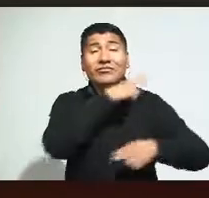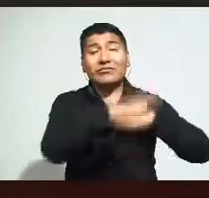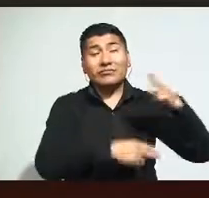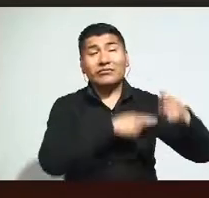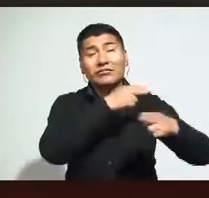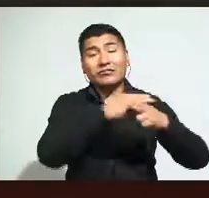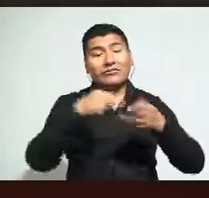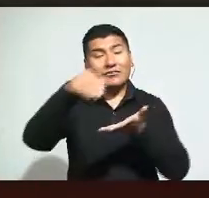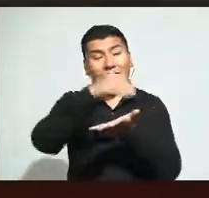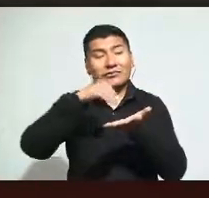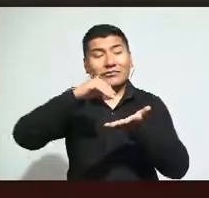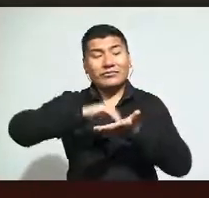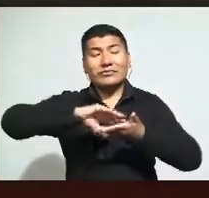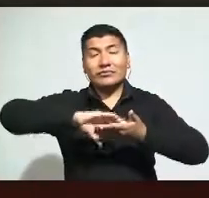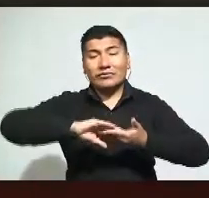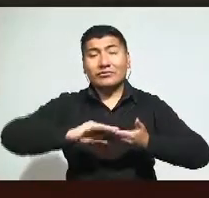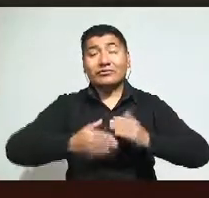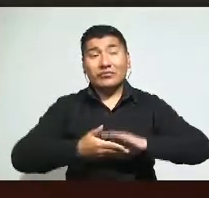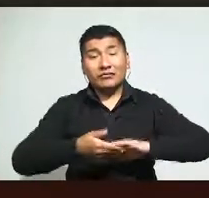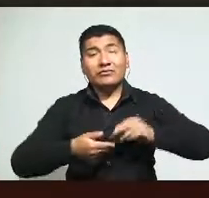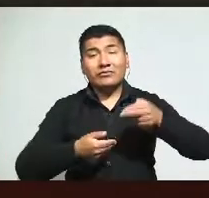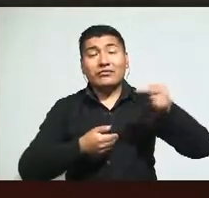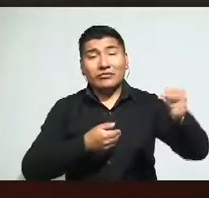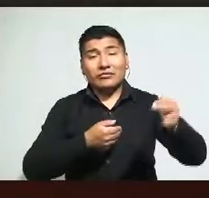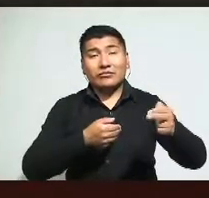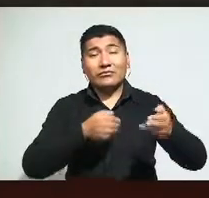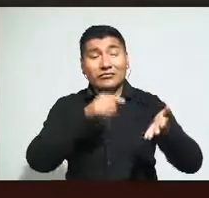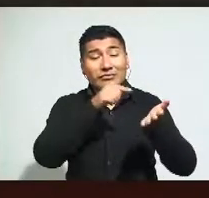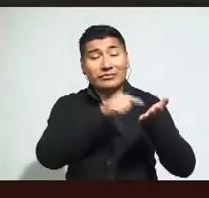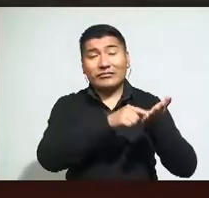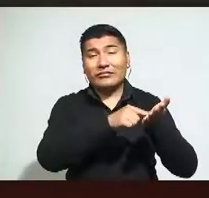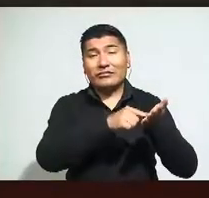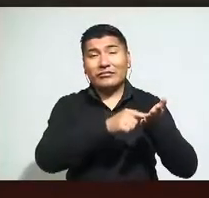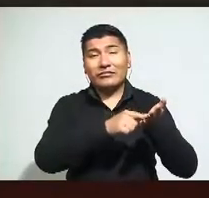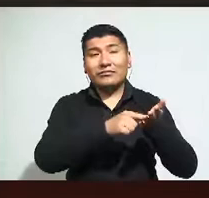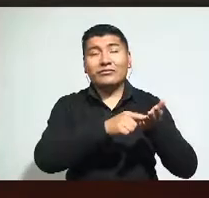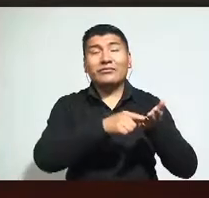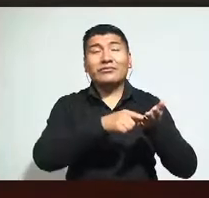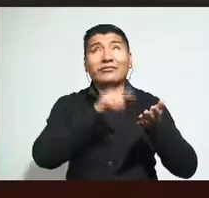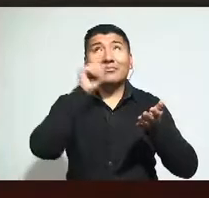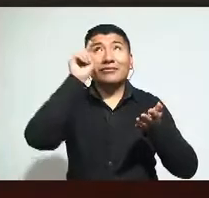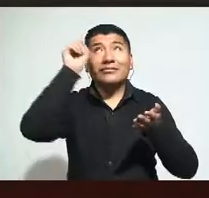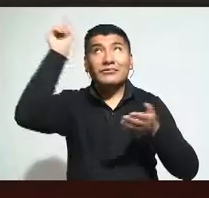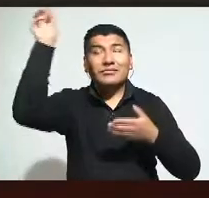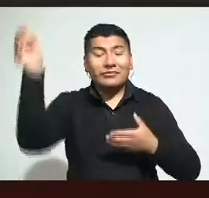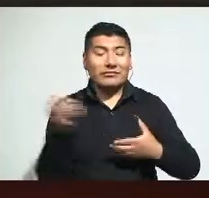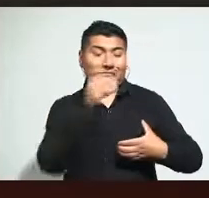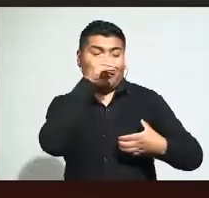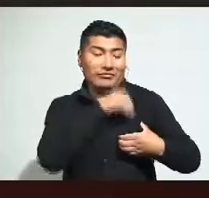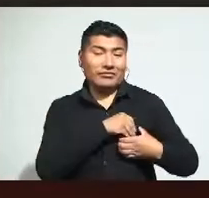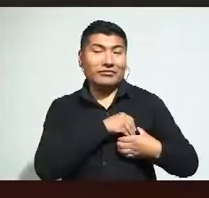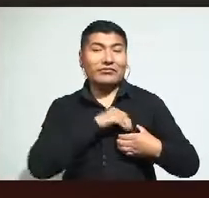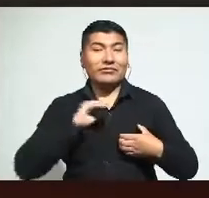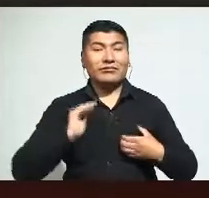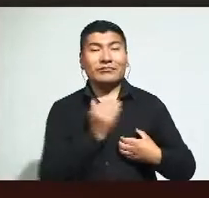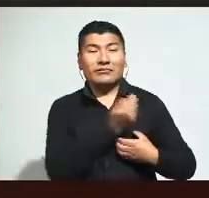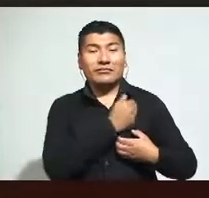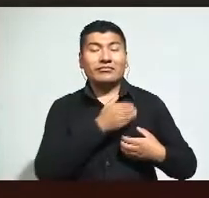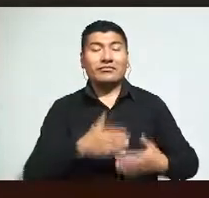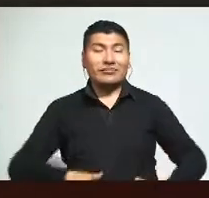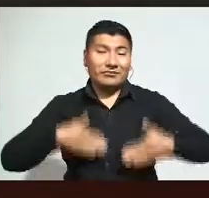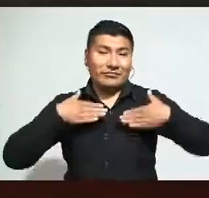centro de la historia sin que se convierta en el señor nuestra vida todo es vano